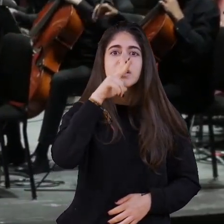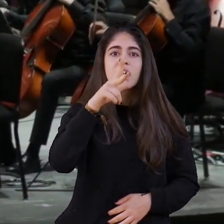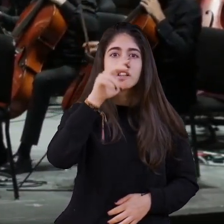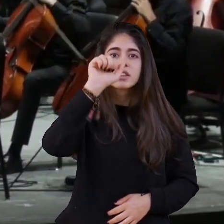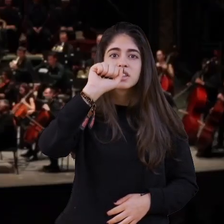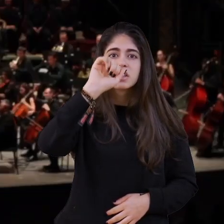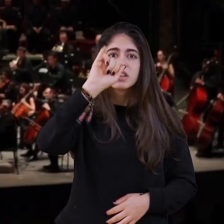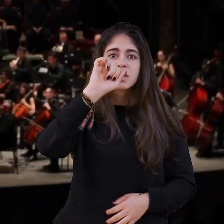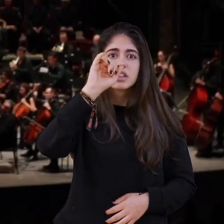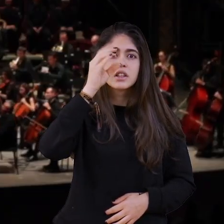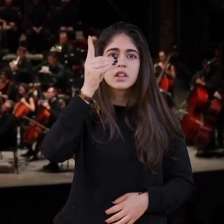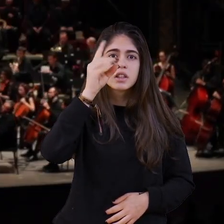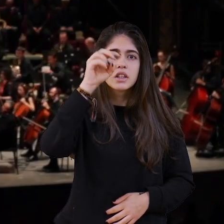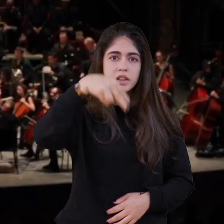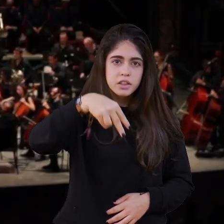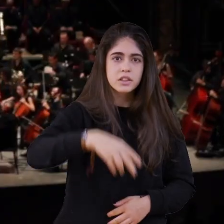Música